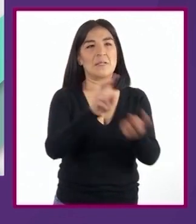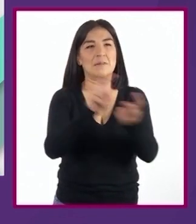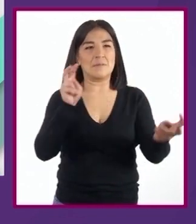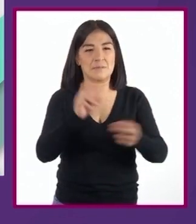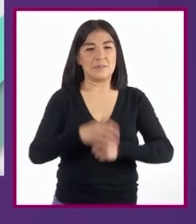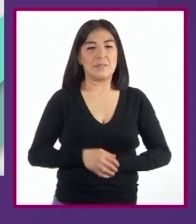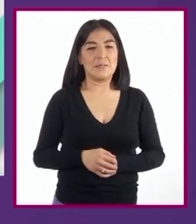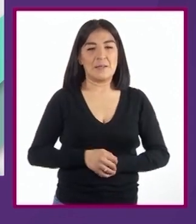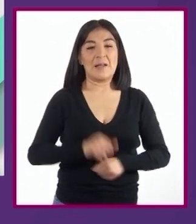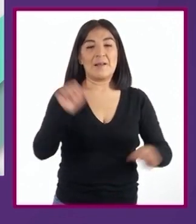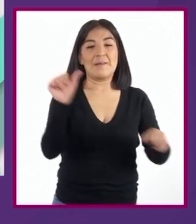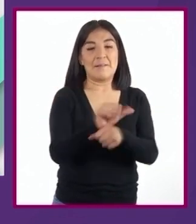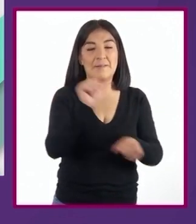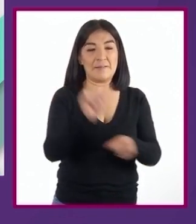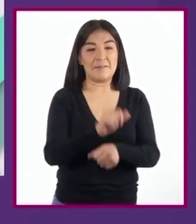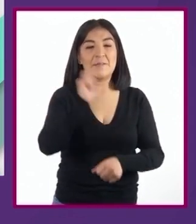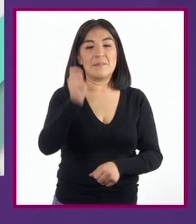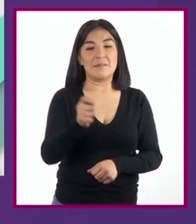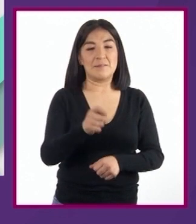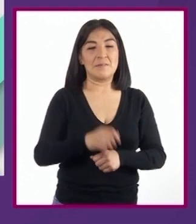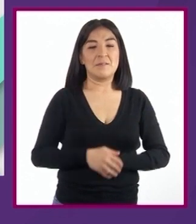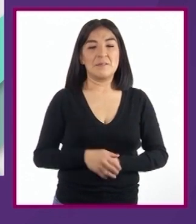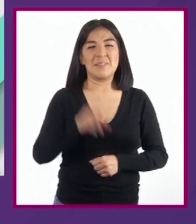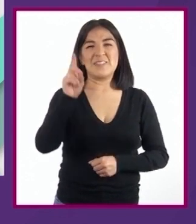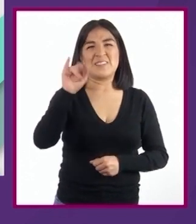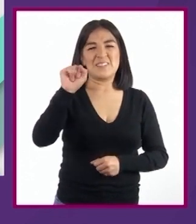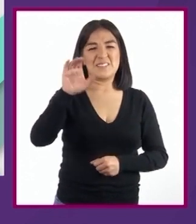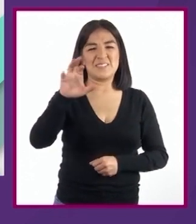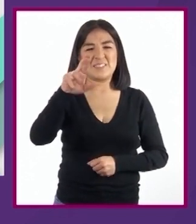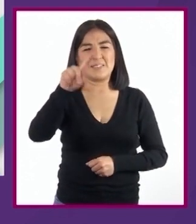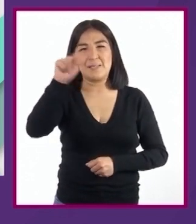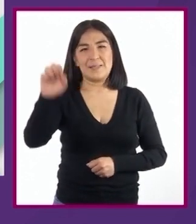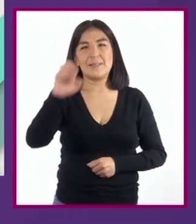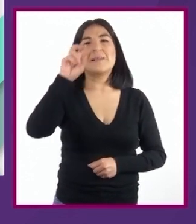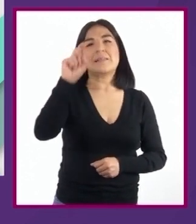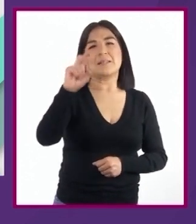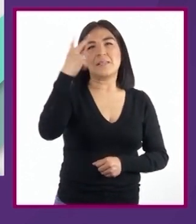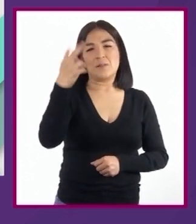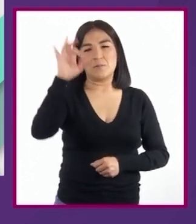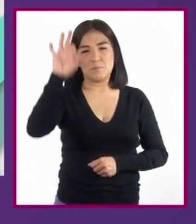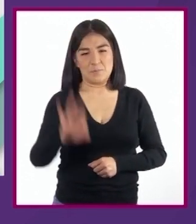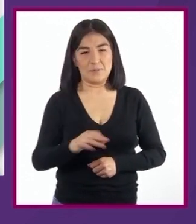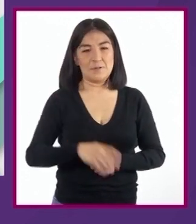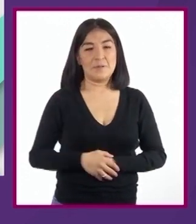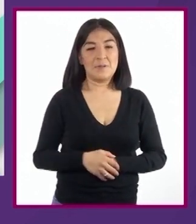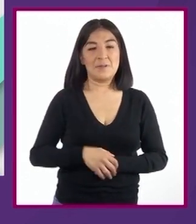los autos, los Discret 32%, los Favorit